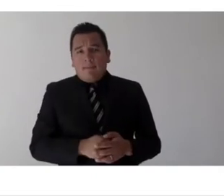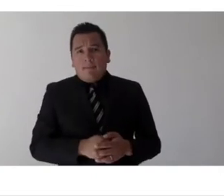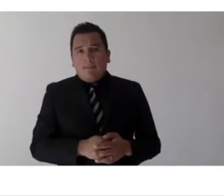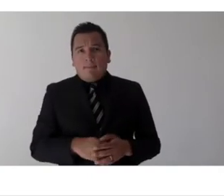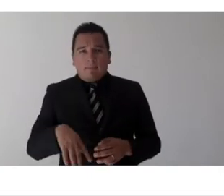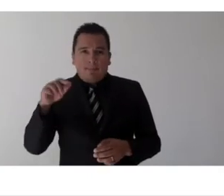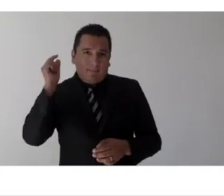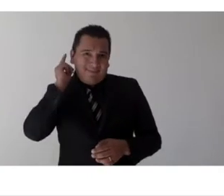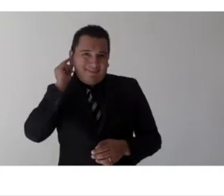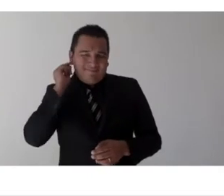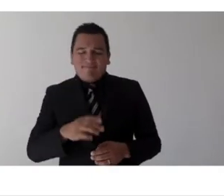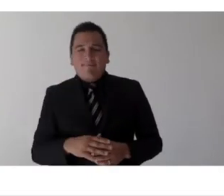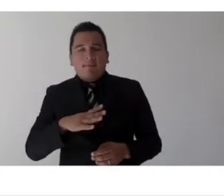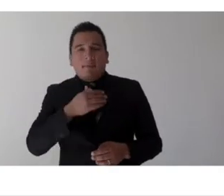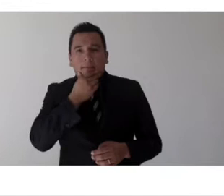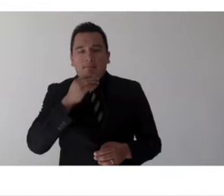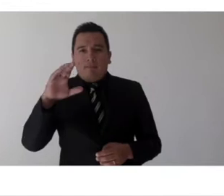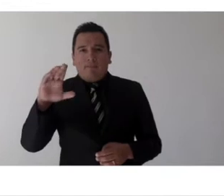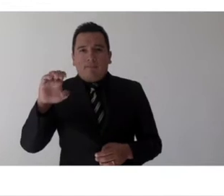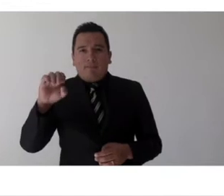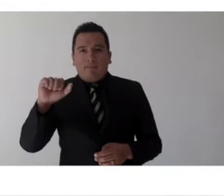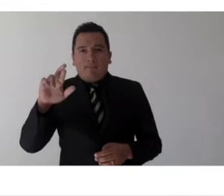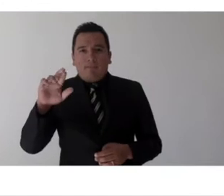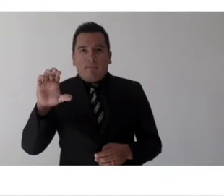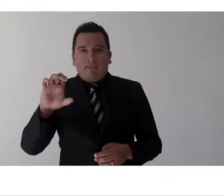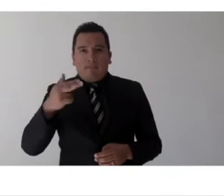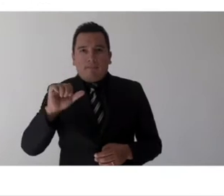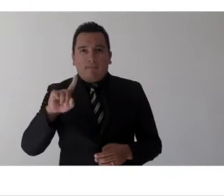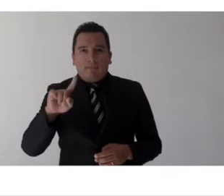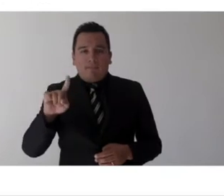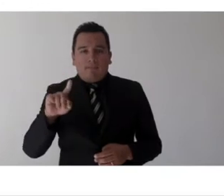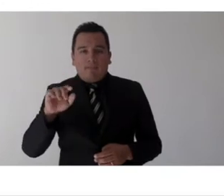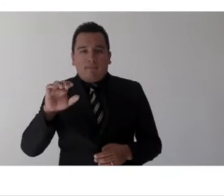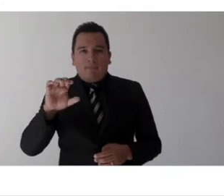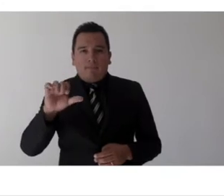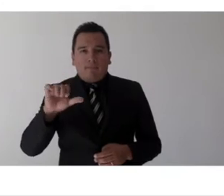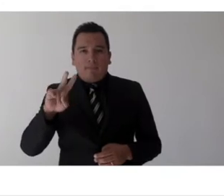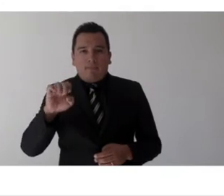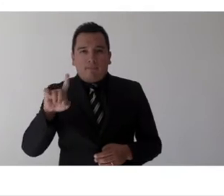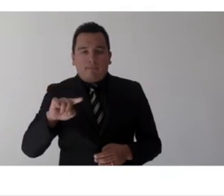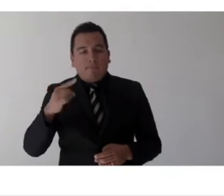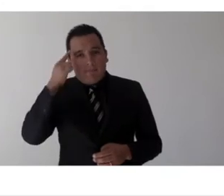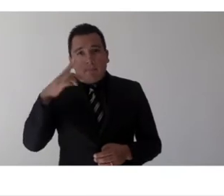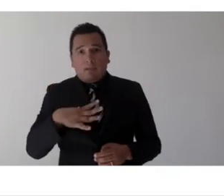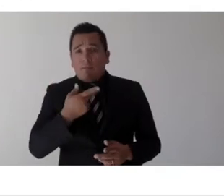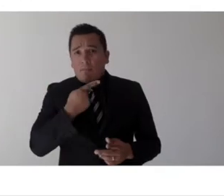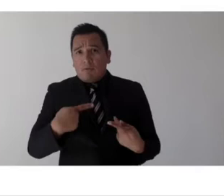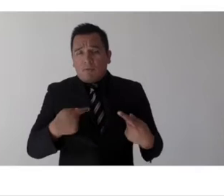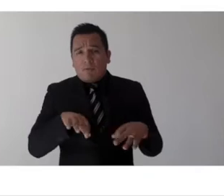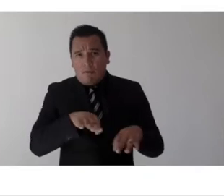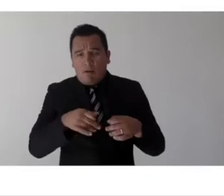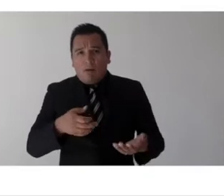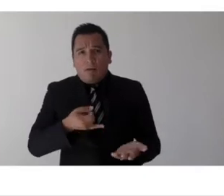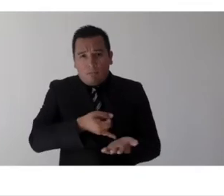ganaron o reconocieron los derechos de los campesinos en todo Estados Unidos, ¿no? Son